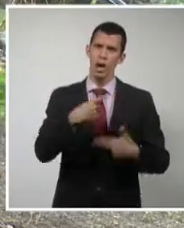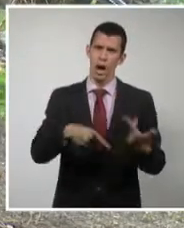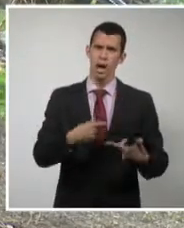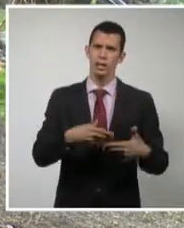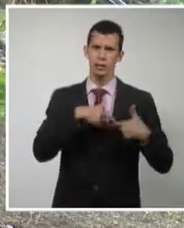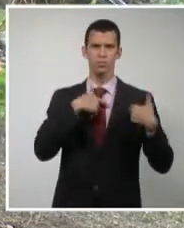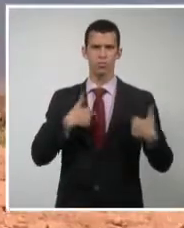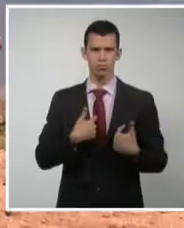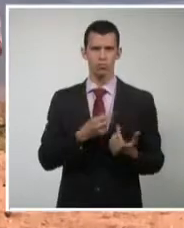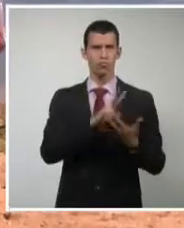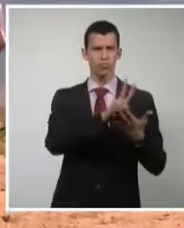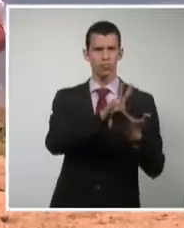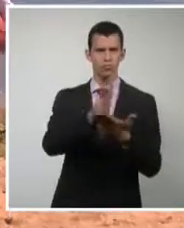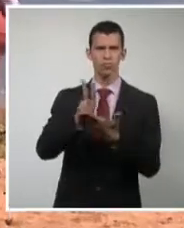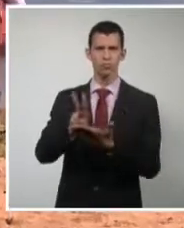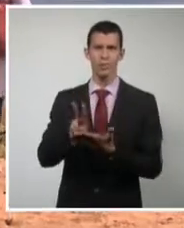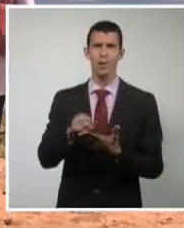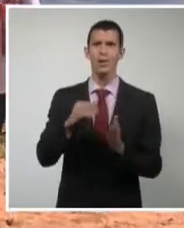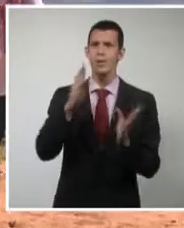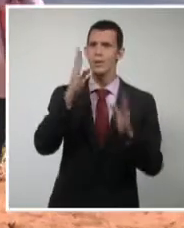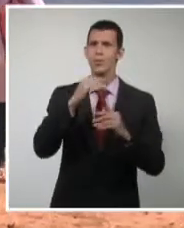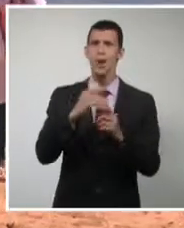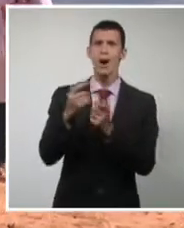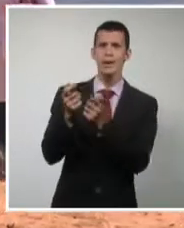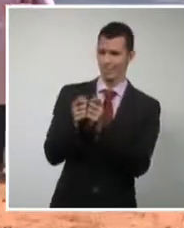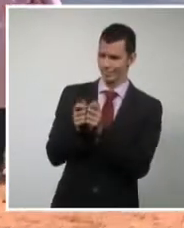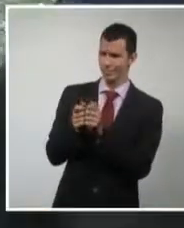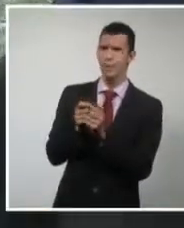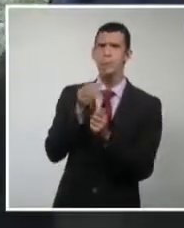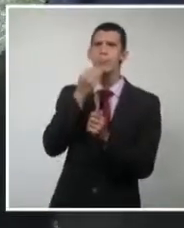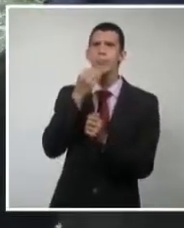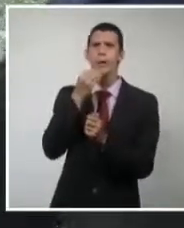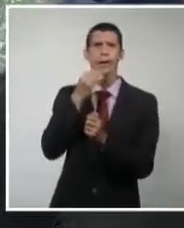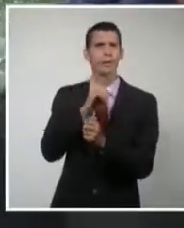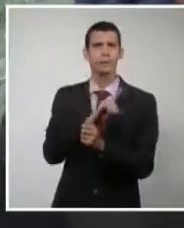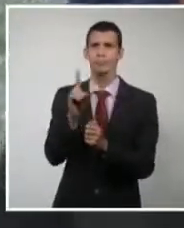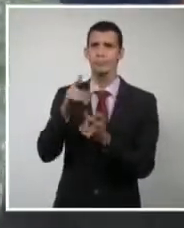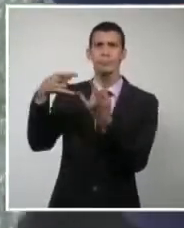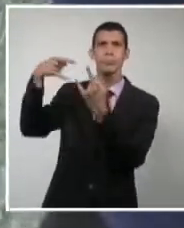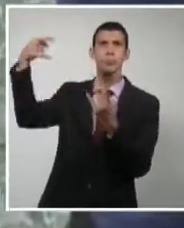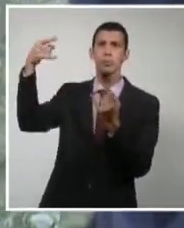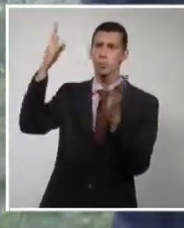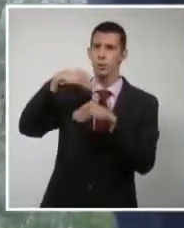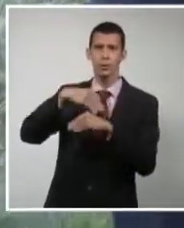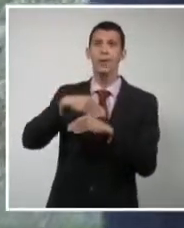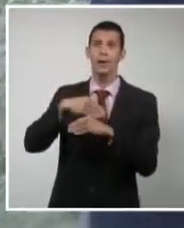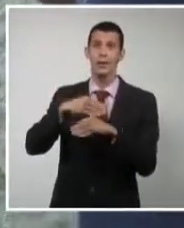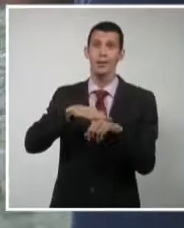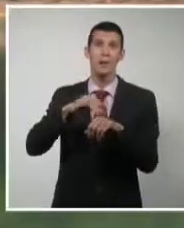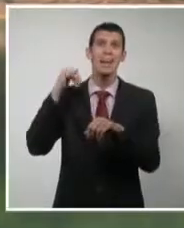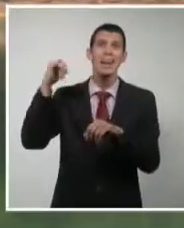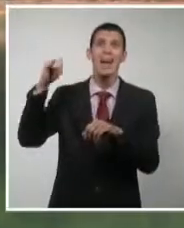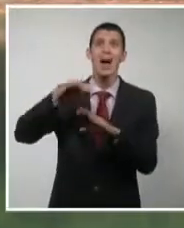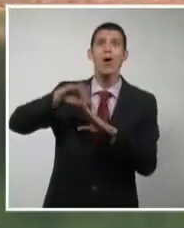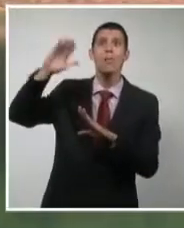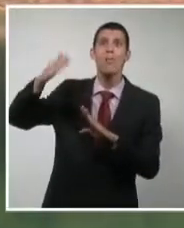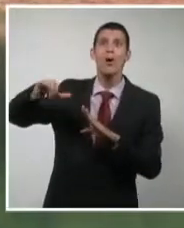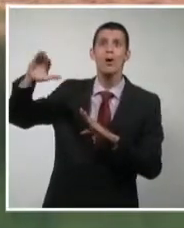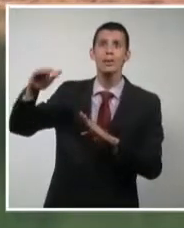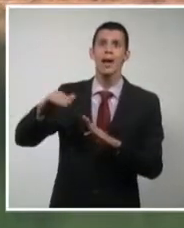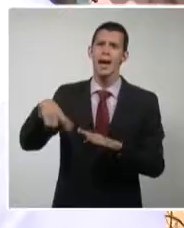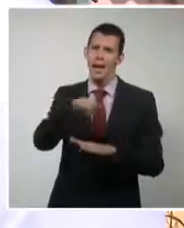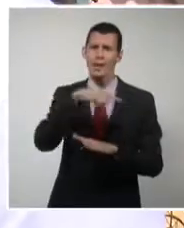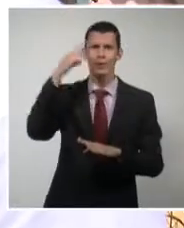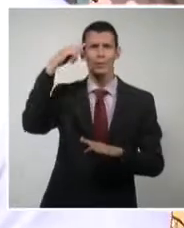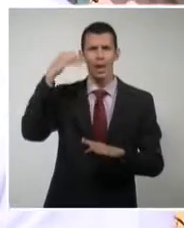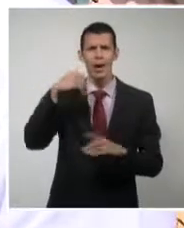la telefonía celular, lejos del hogar y venciendo incluso sus propios miedos, ellos saben muy bien cuánto significa su presencia en paisajes